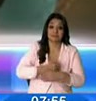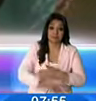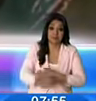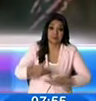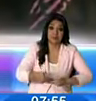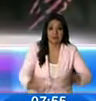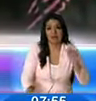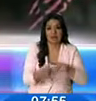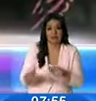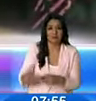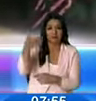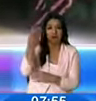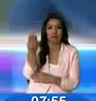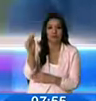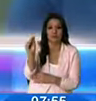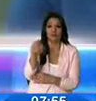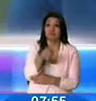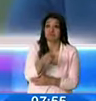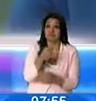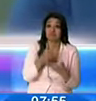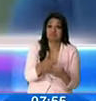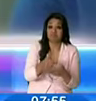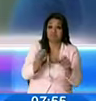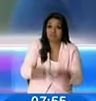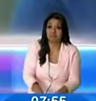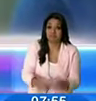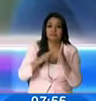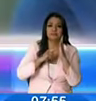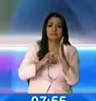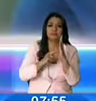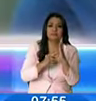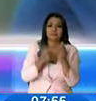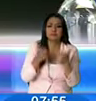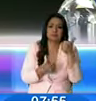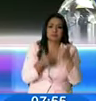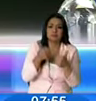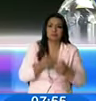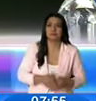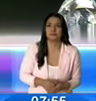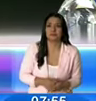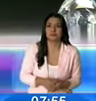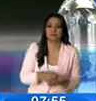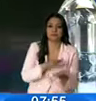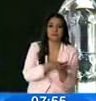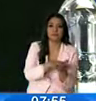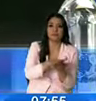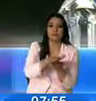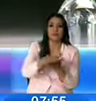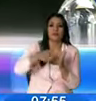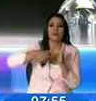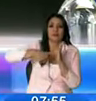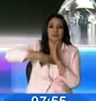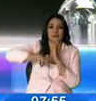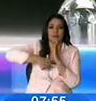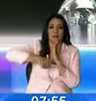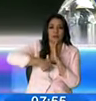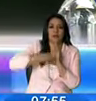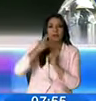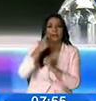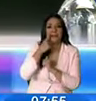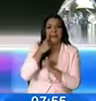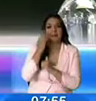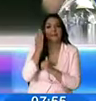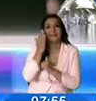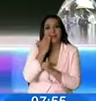edad. Los únicos requisitos para acceder a este servicio social son la copia de la cédula de identidad de papá,